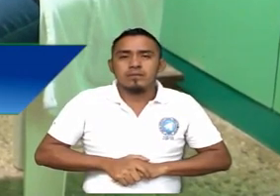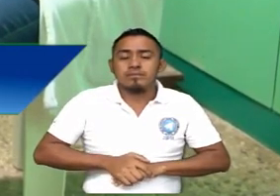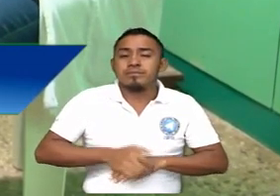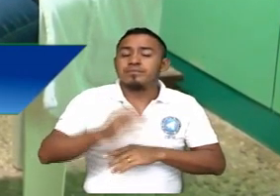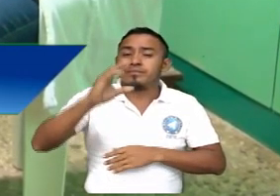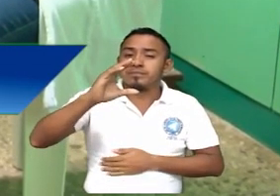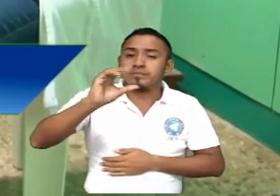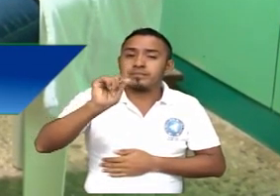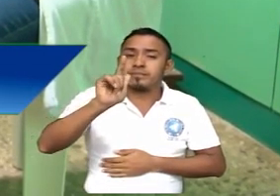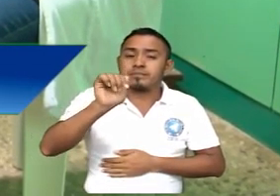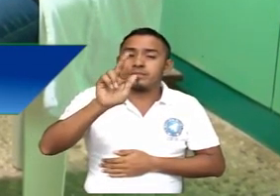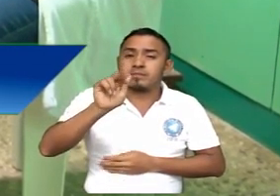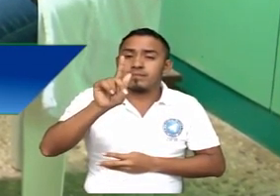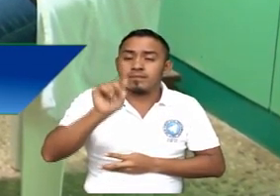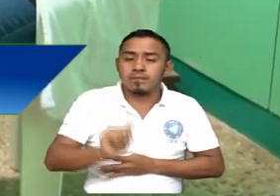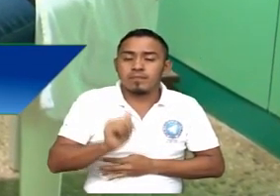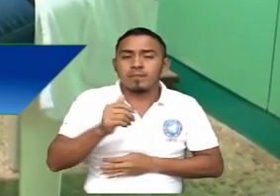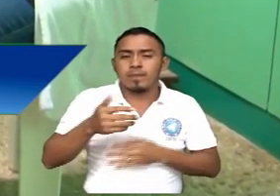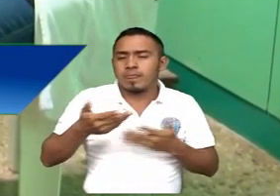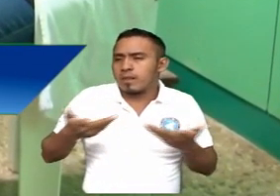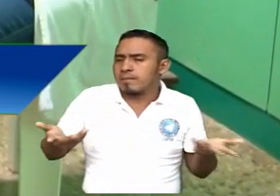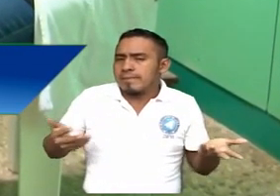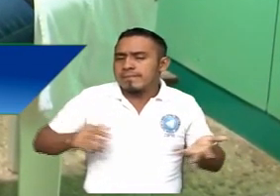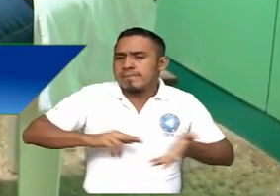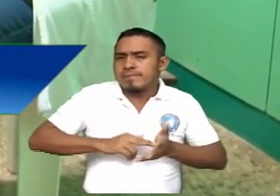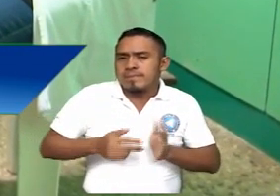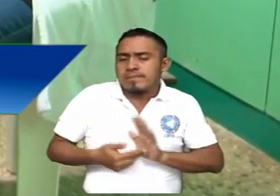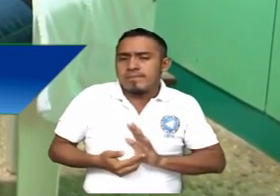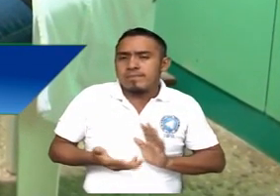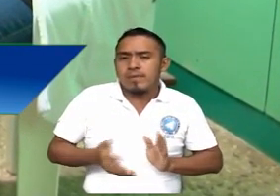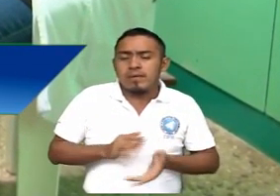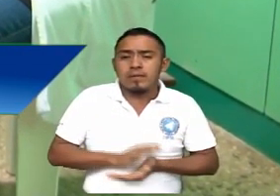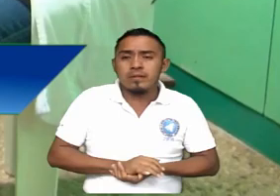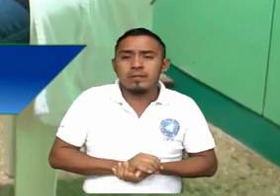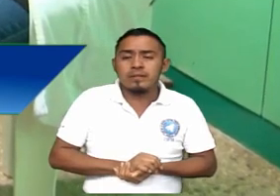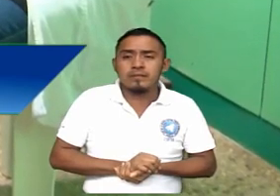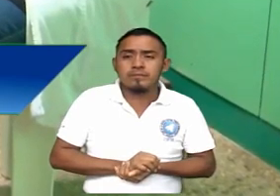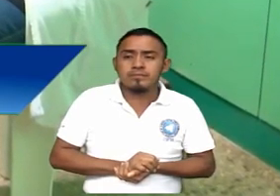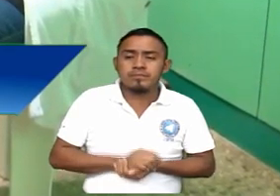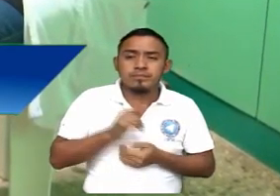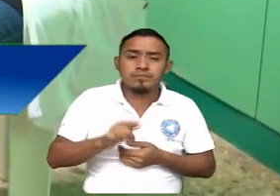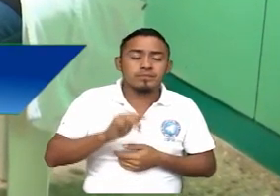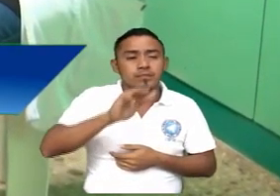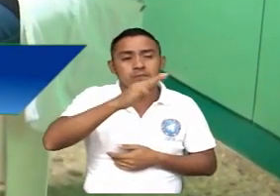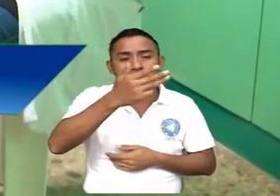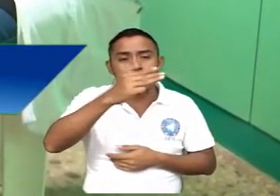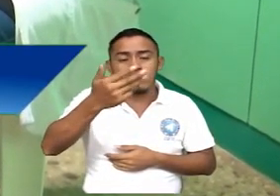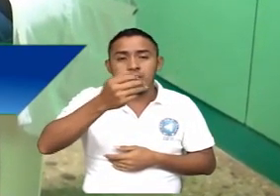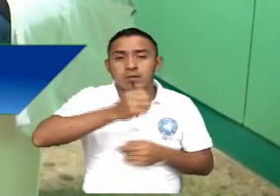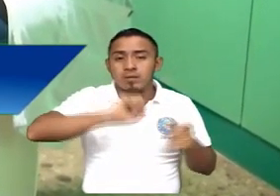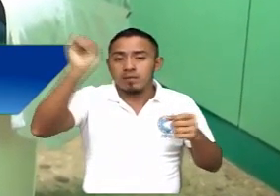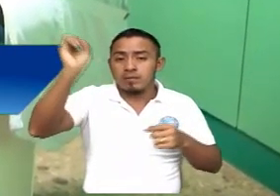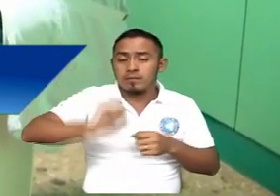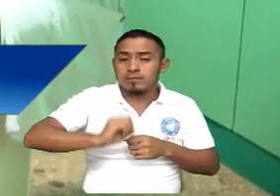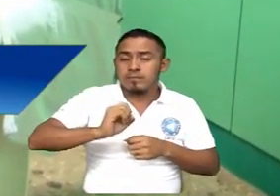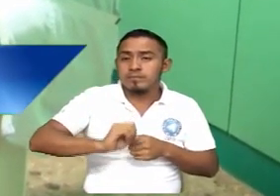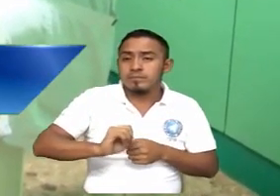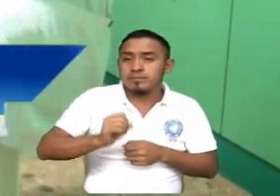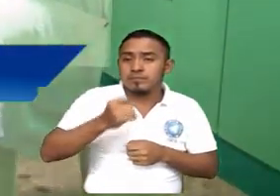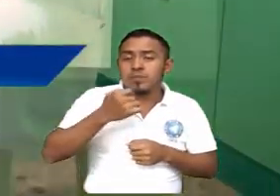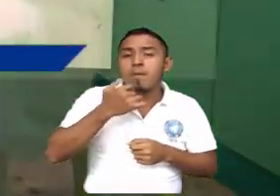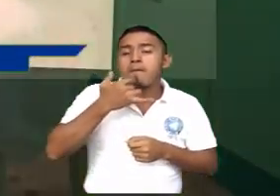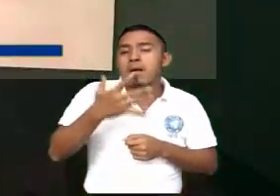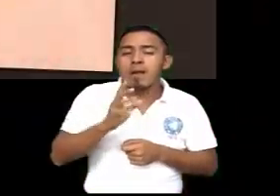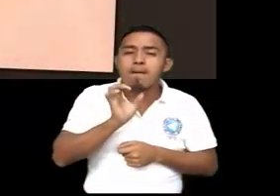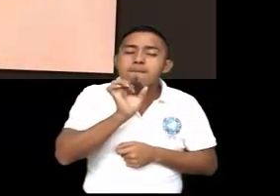catarata pues es más que todo la principal, que 99% es de causa senil,